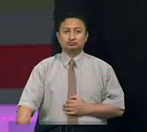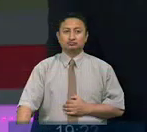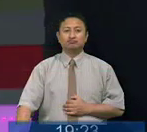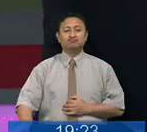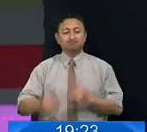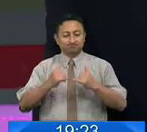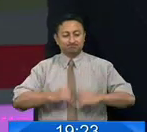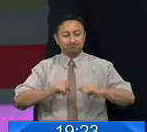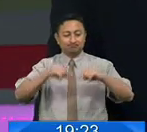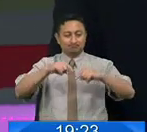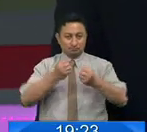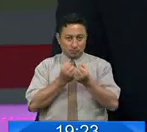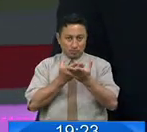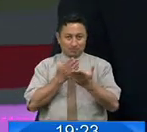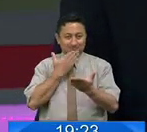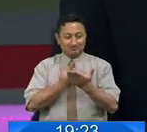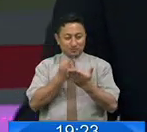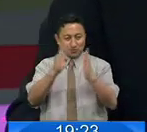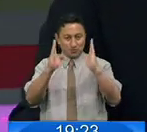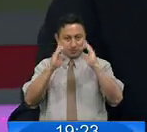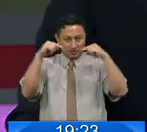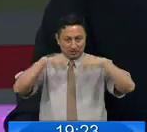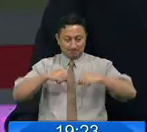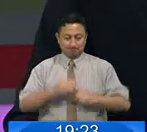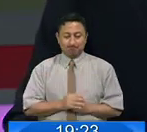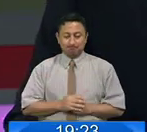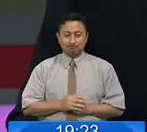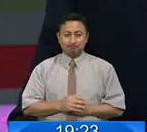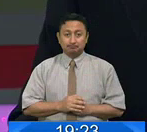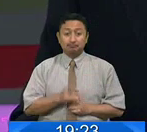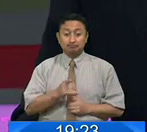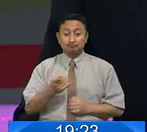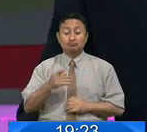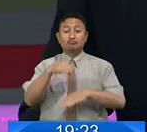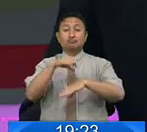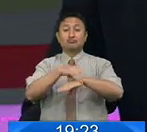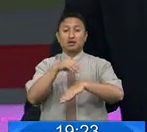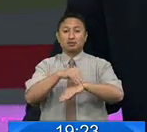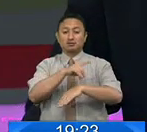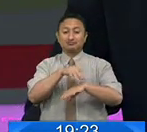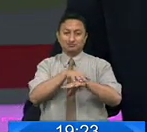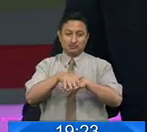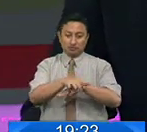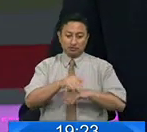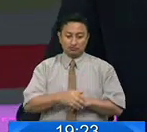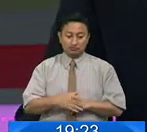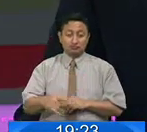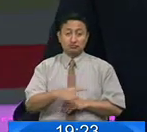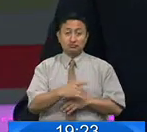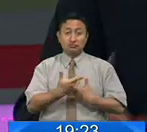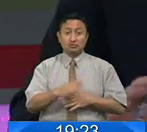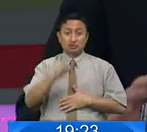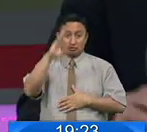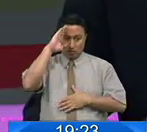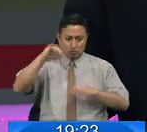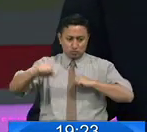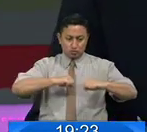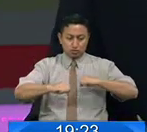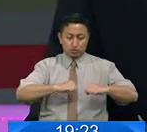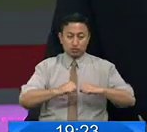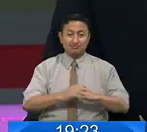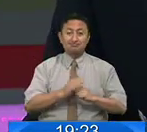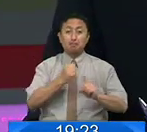se consagran de información gracias por acompañarnos en todo el país vamos a quevedo ya la ponencia y los ríos se desarrolló un megaoperativo este